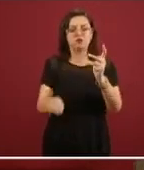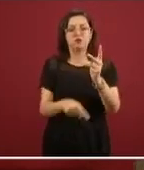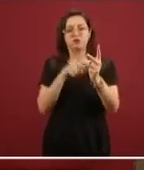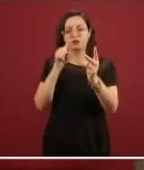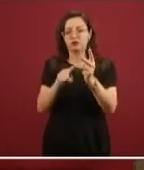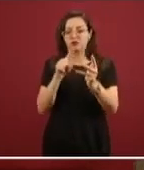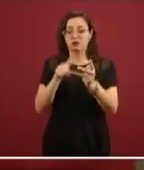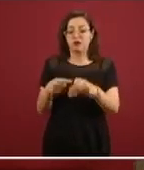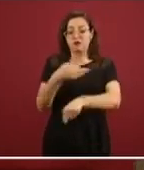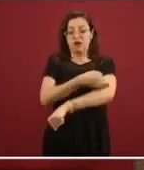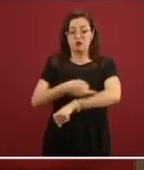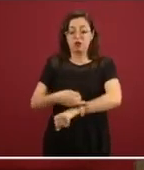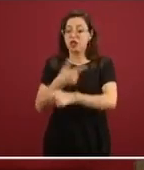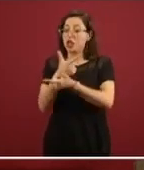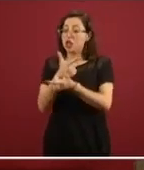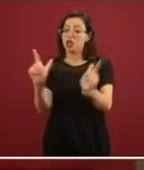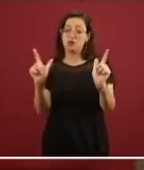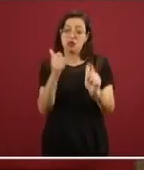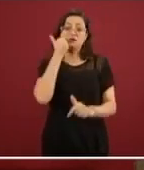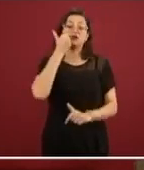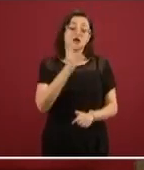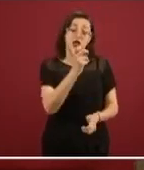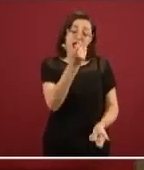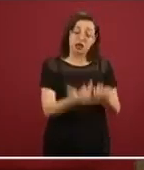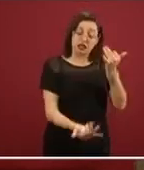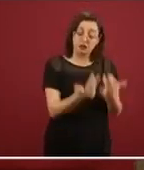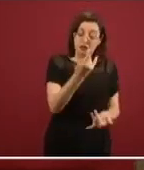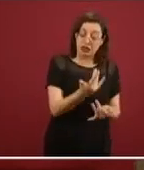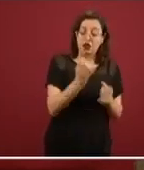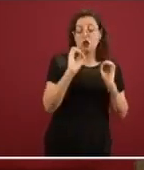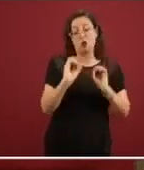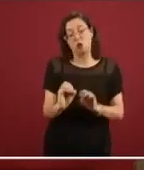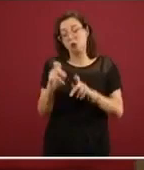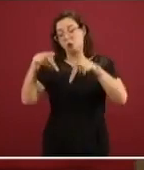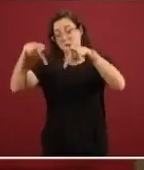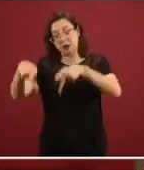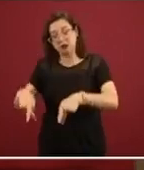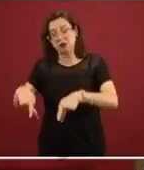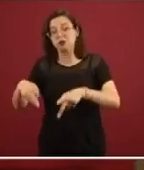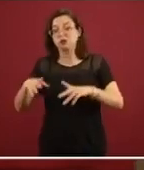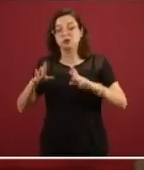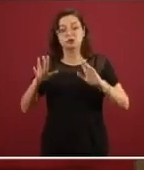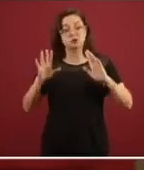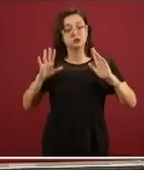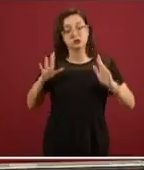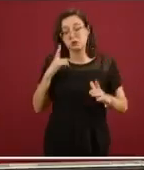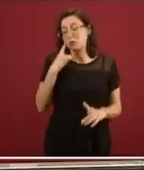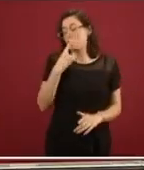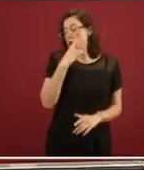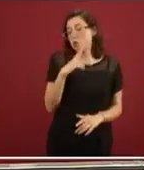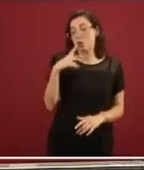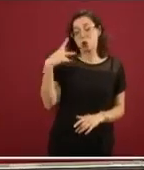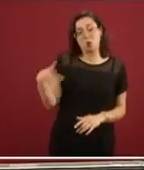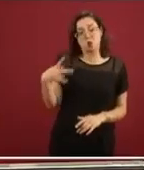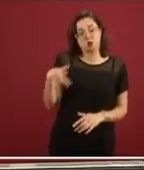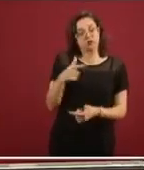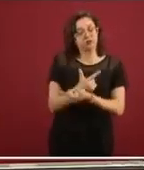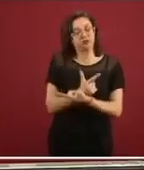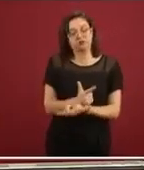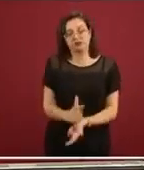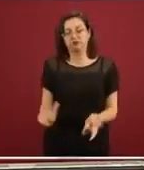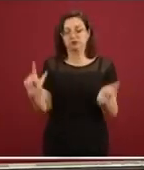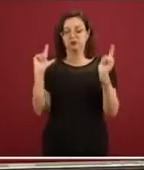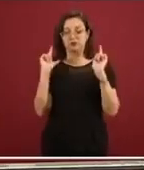son libres de decidir cuál es el mecanismo por el que quisieran los servicios finales de